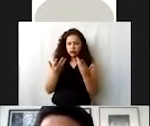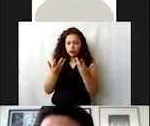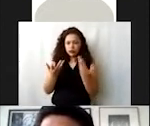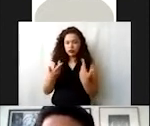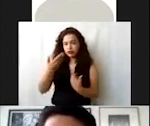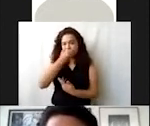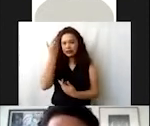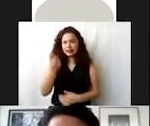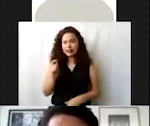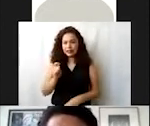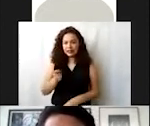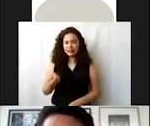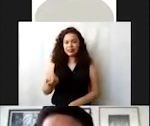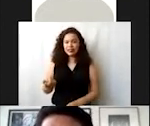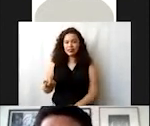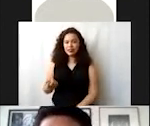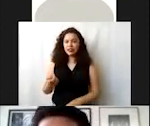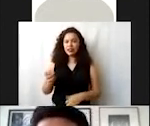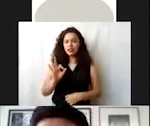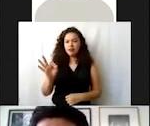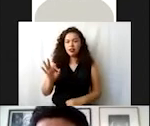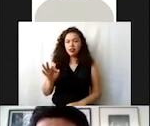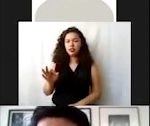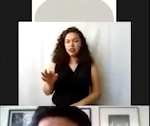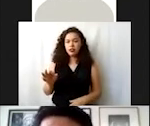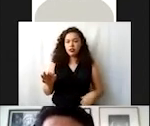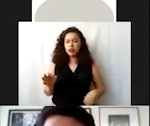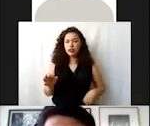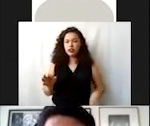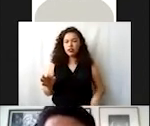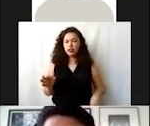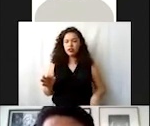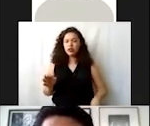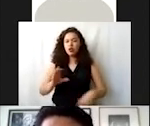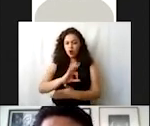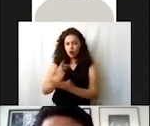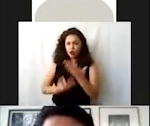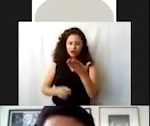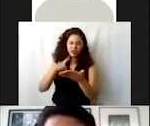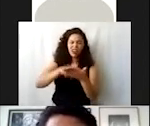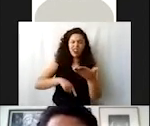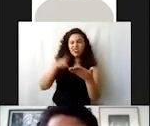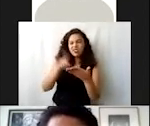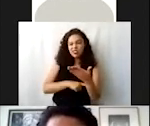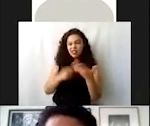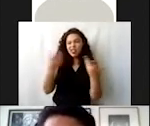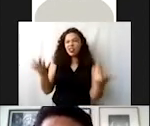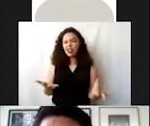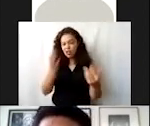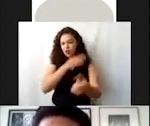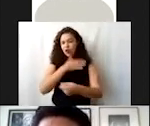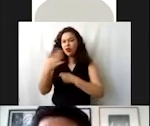viene, pues, que se va a cancelar una factura o te avisa que están por